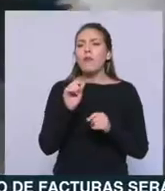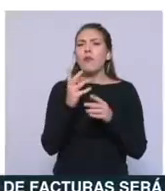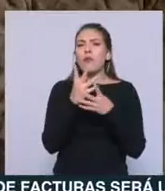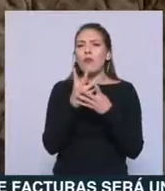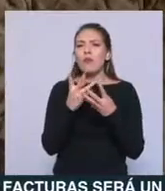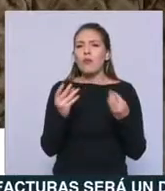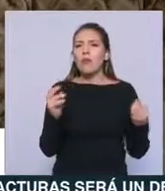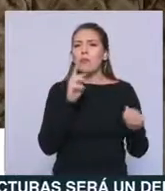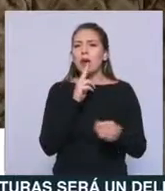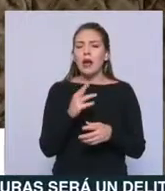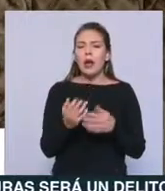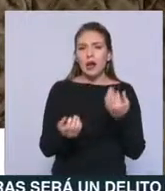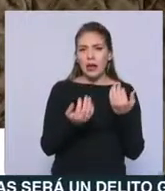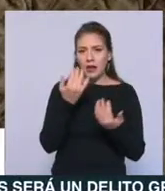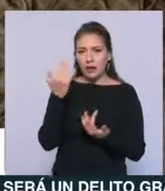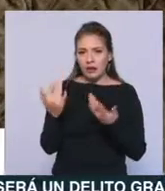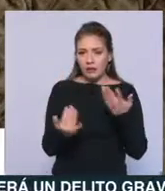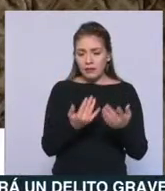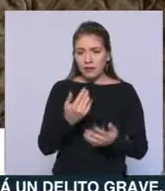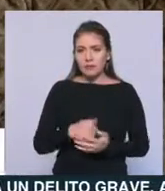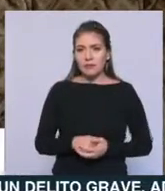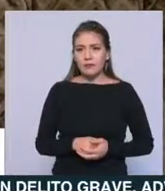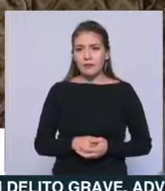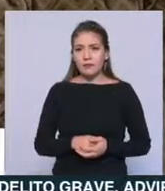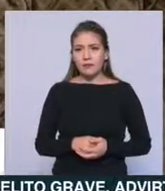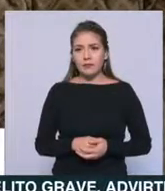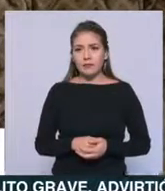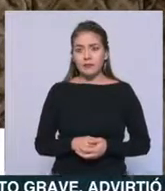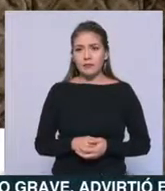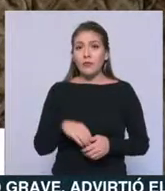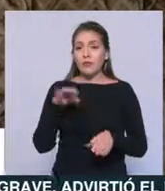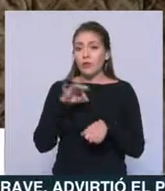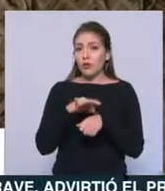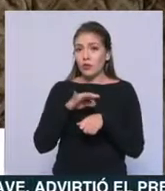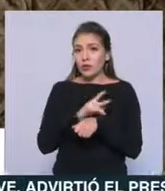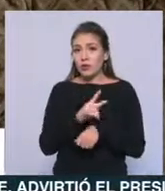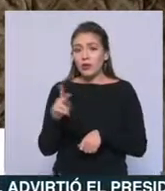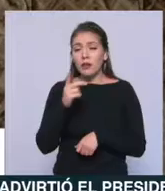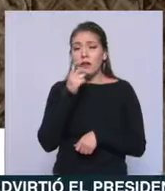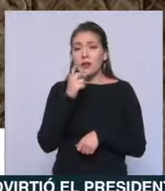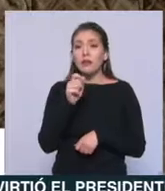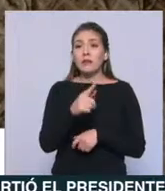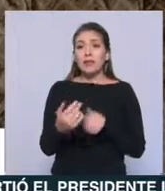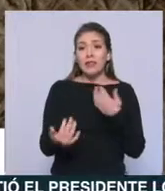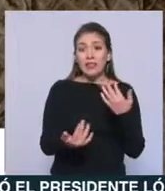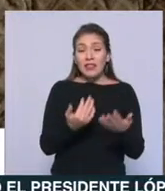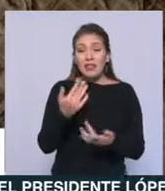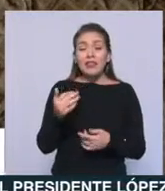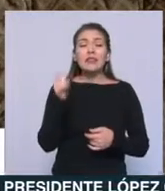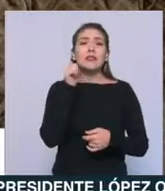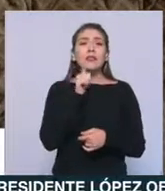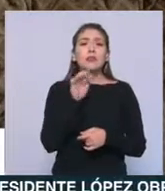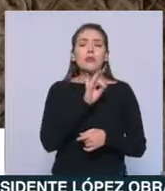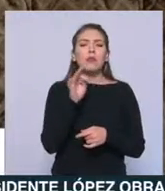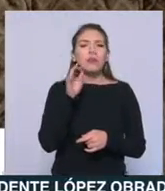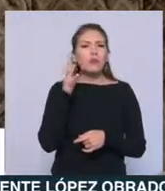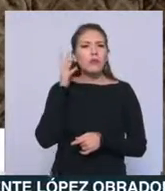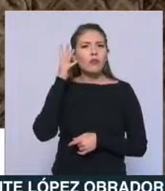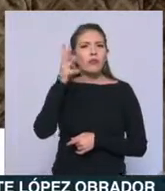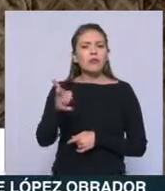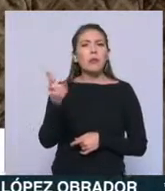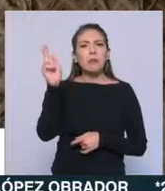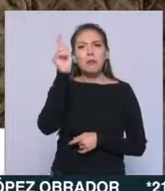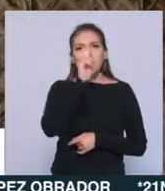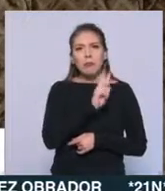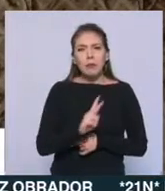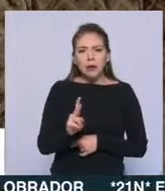normal. Lo que todos los médicos dicen, que una cicatriz de quemadura siempre tiende a empeorar. Y con Luis yo pienso que ha